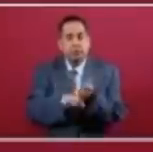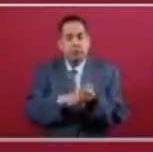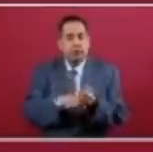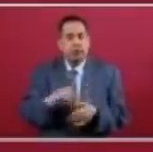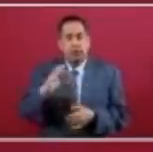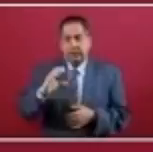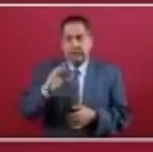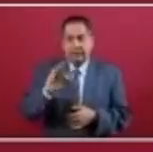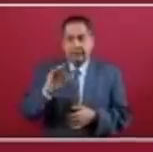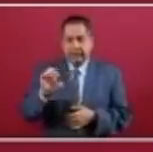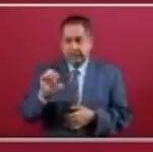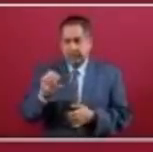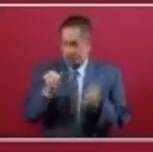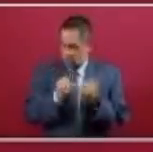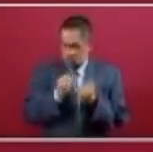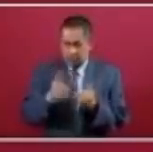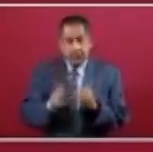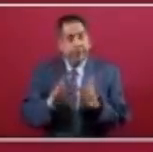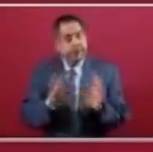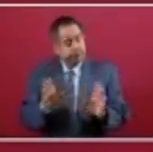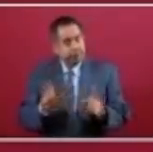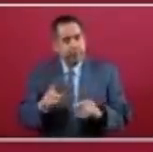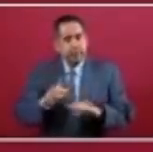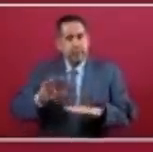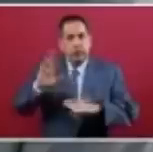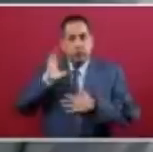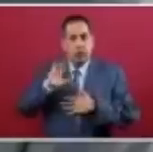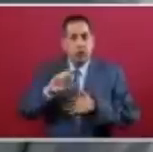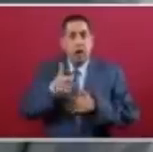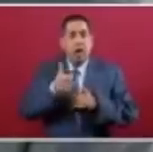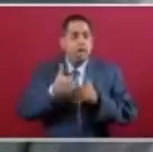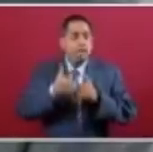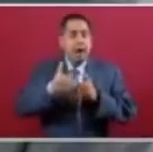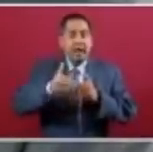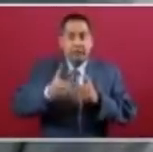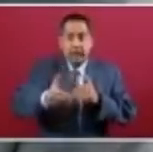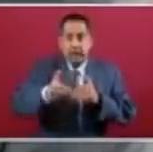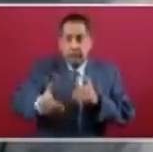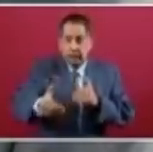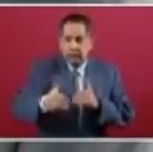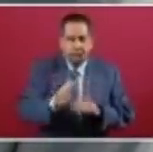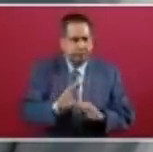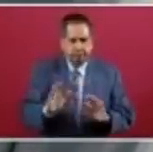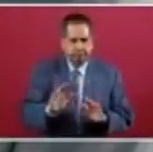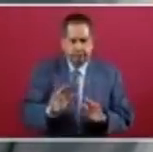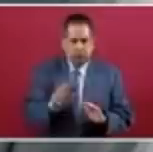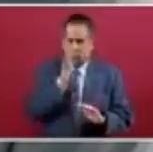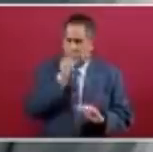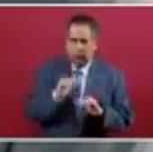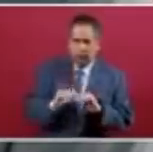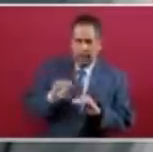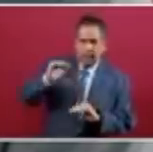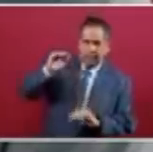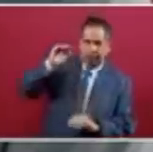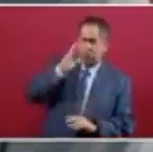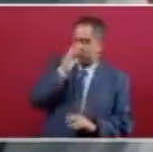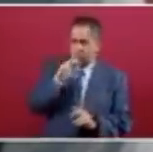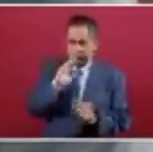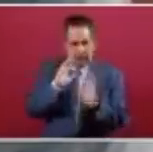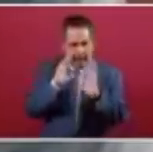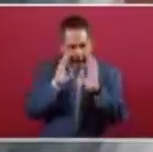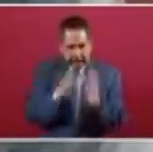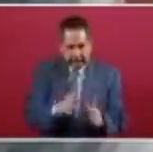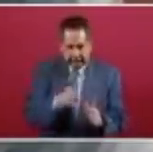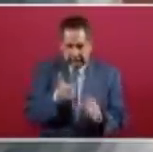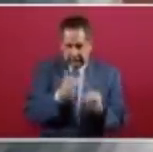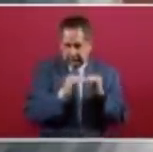Comisión Federal de Electricidad. Ahora, el compromiso es que ya no siga aumentando, que no aumente el precio. Eso es